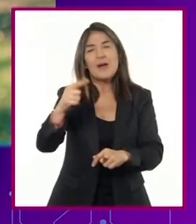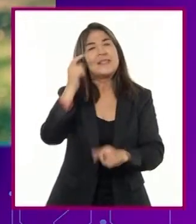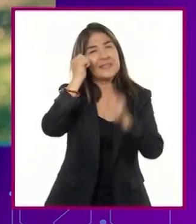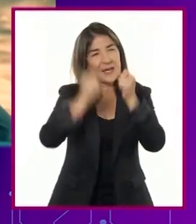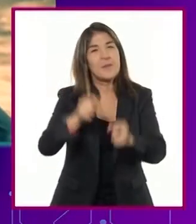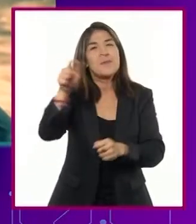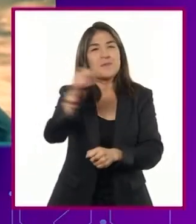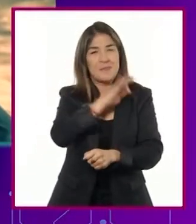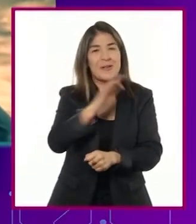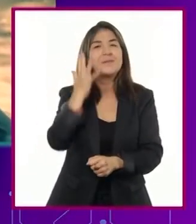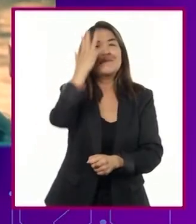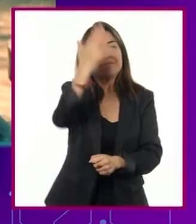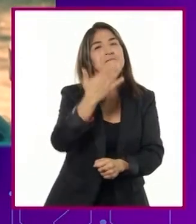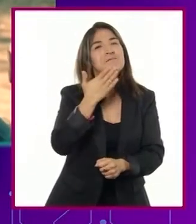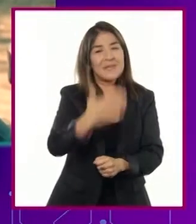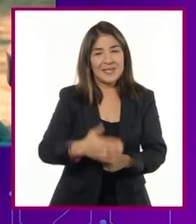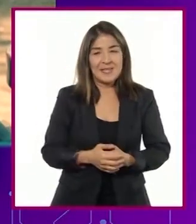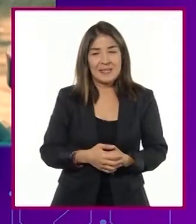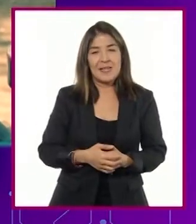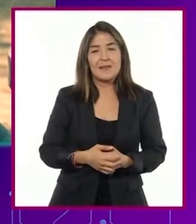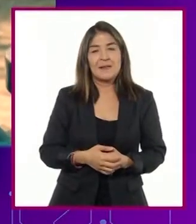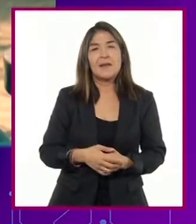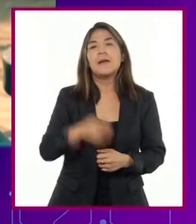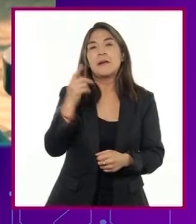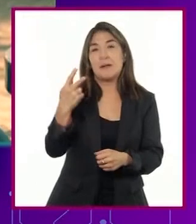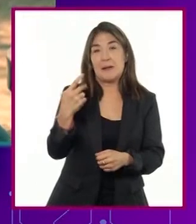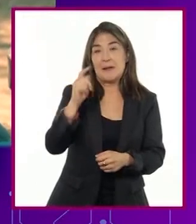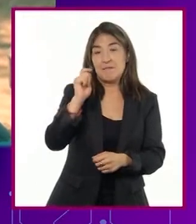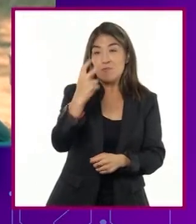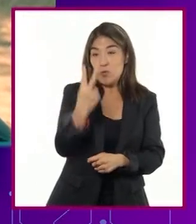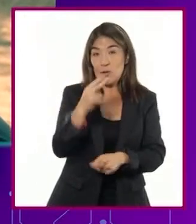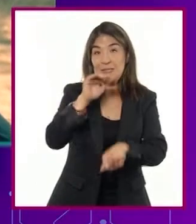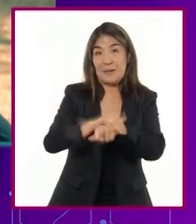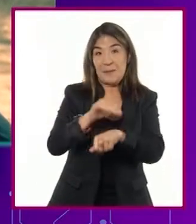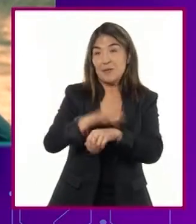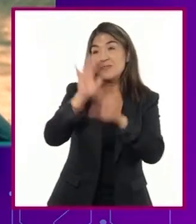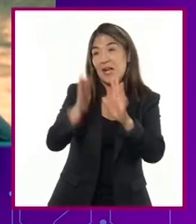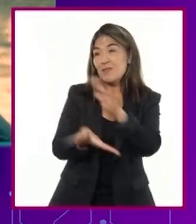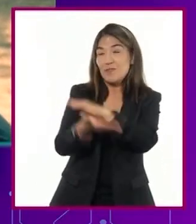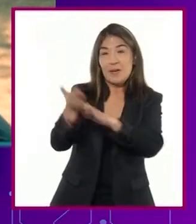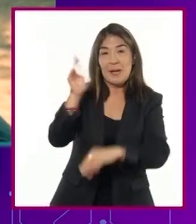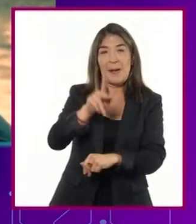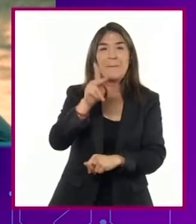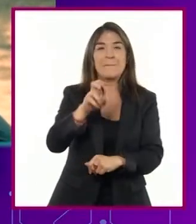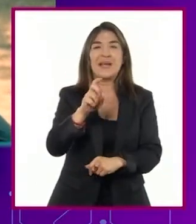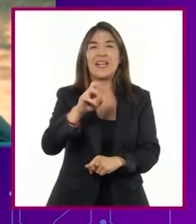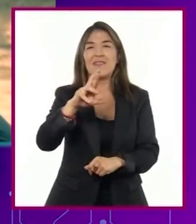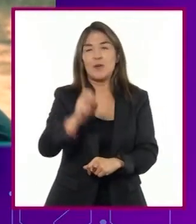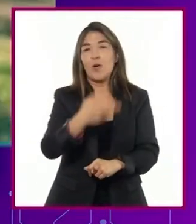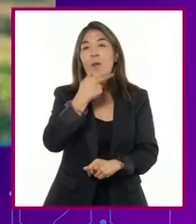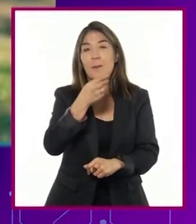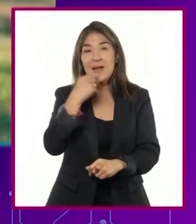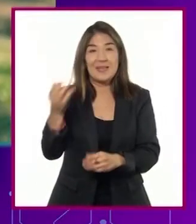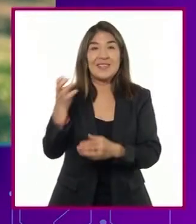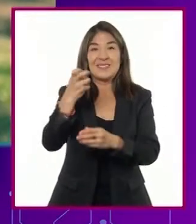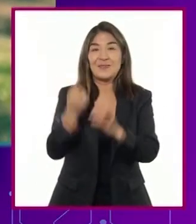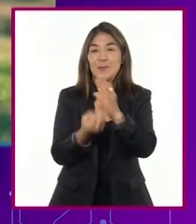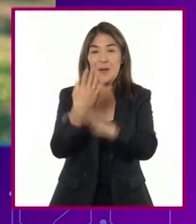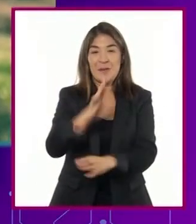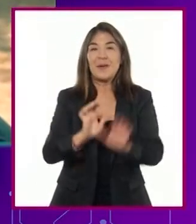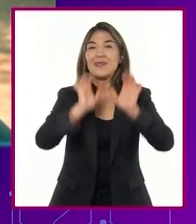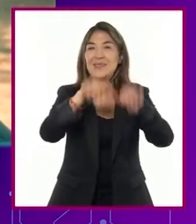bien. Vámonos por el lado positivo. 2 de nuestros amigos se fueron, pero Pedro, el chico de nuevo ingreso, se ha convertido en un buen